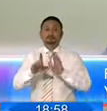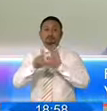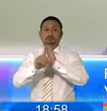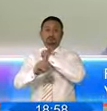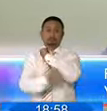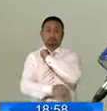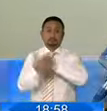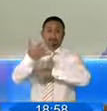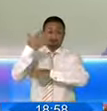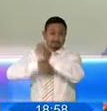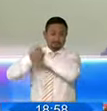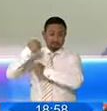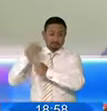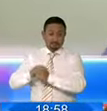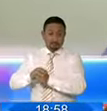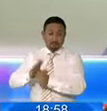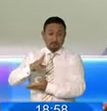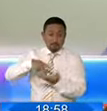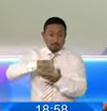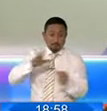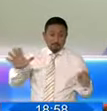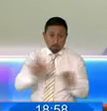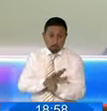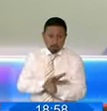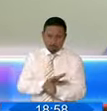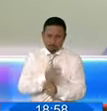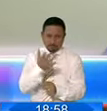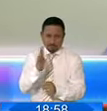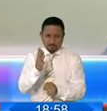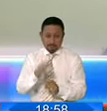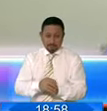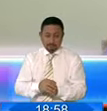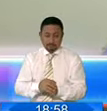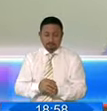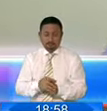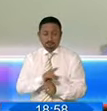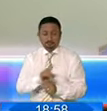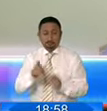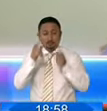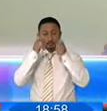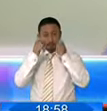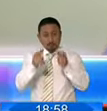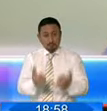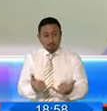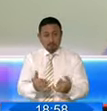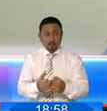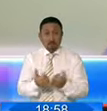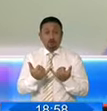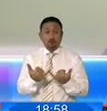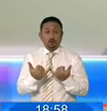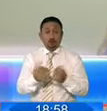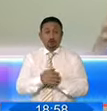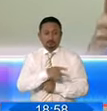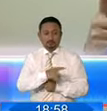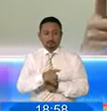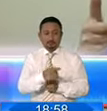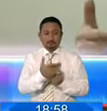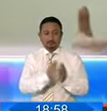no había la reparación integral. En tal virtud, Fiscalía en este momento no puede